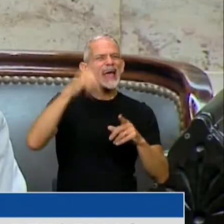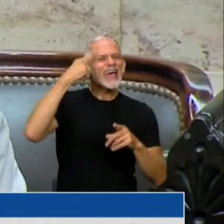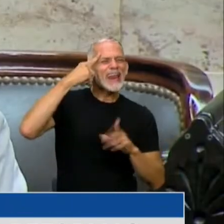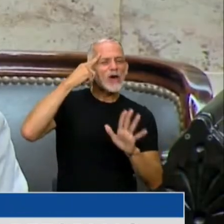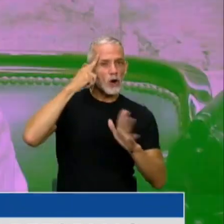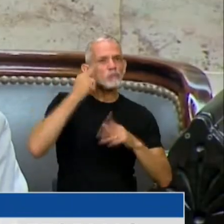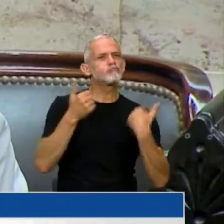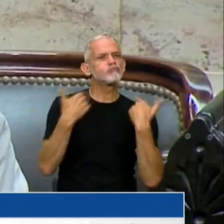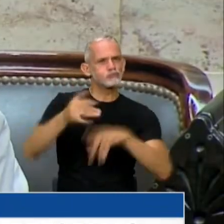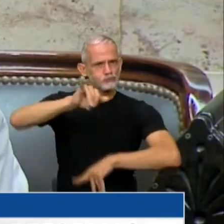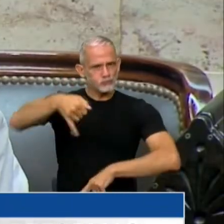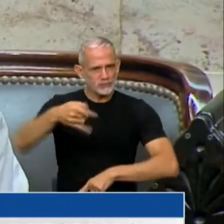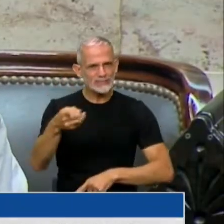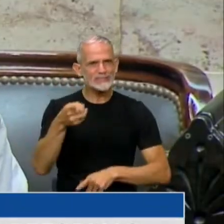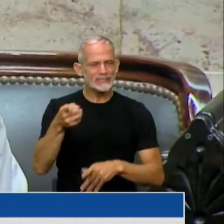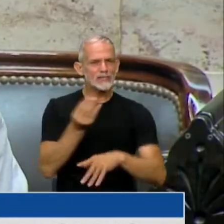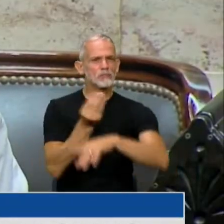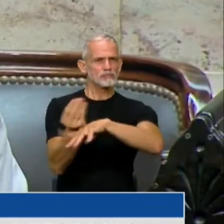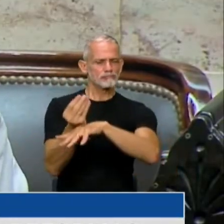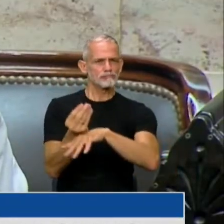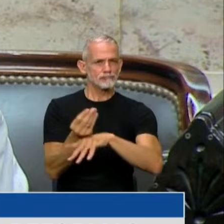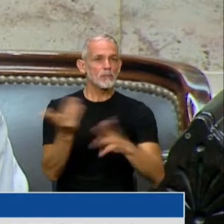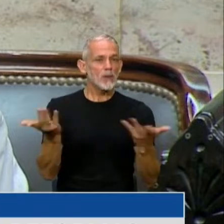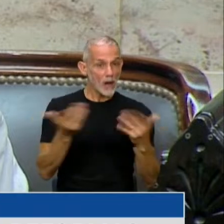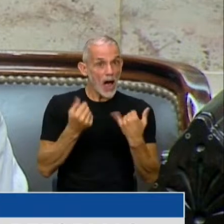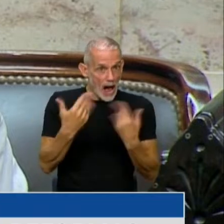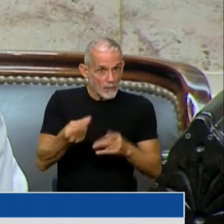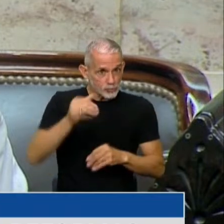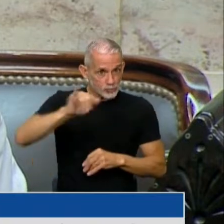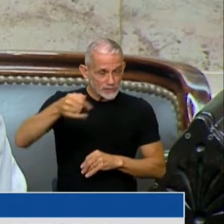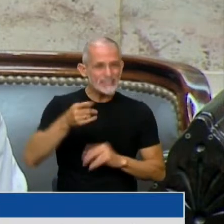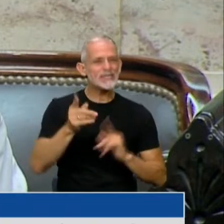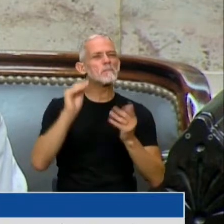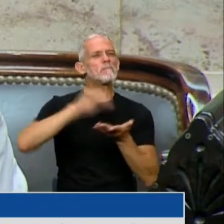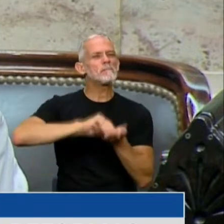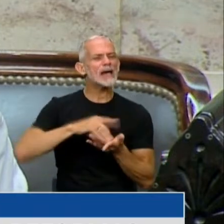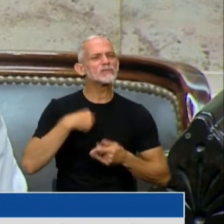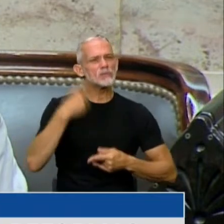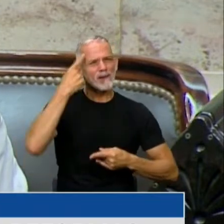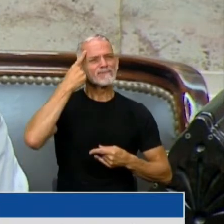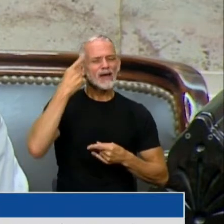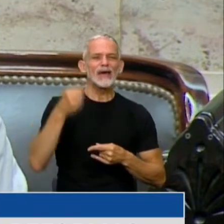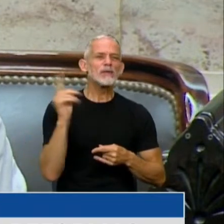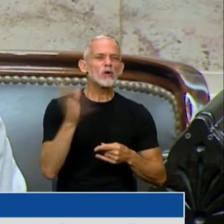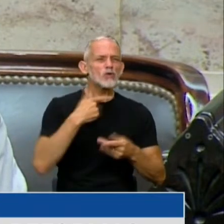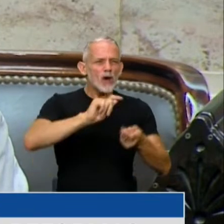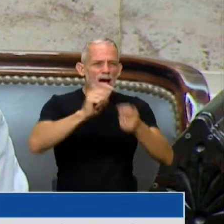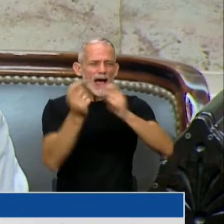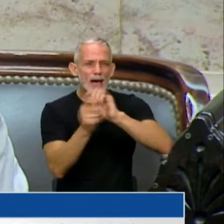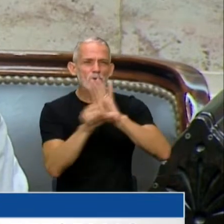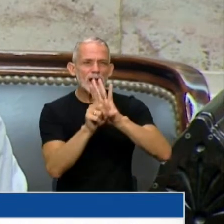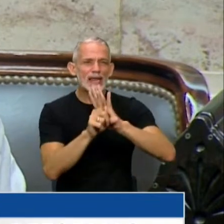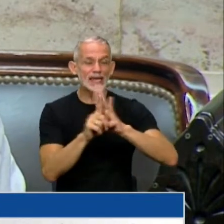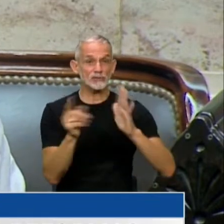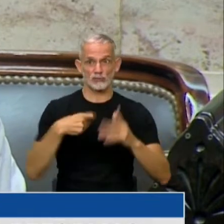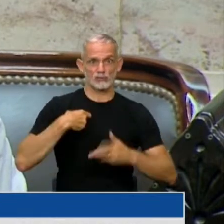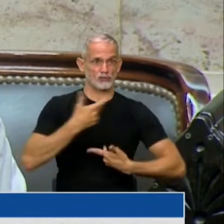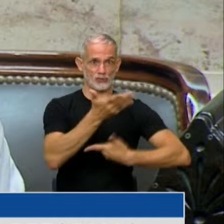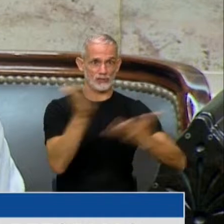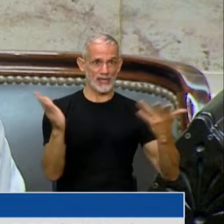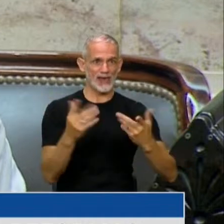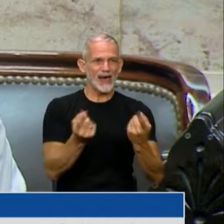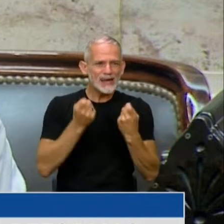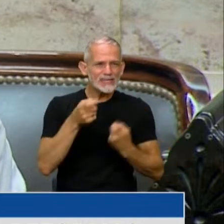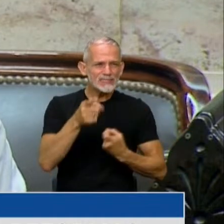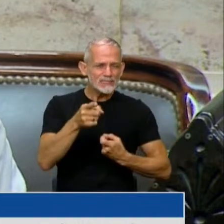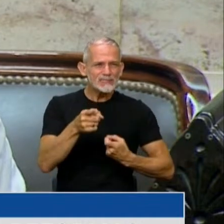la nominación y además no solamente vamos a acompañar, sino que deseamos que todas las reformas que la sociedad